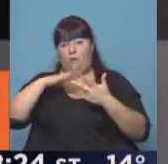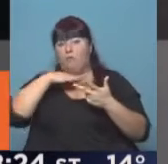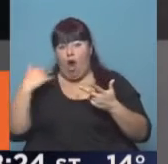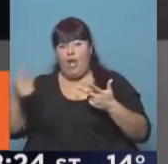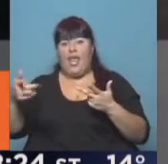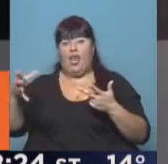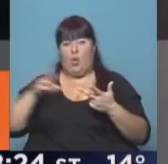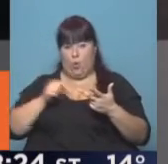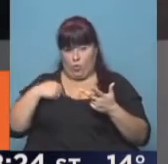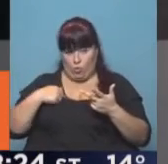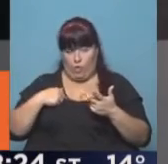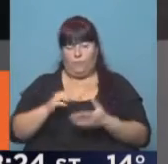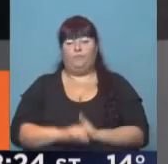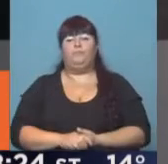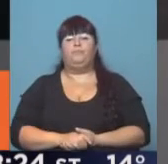armó hombre no conmigo